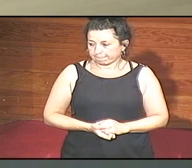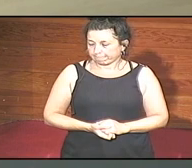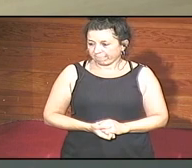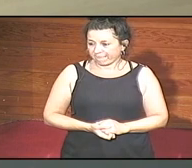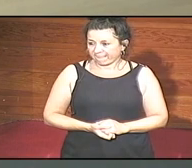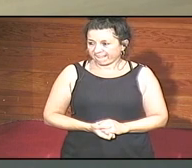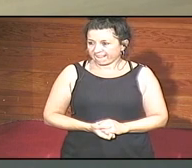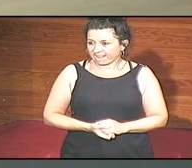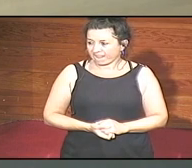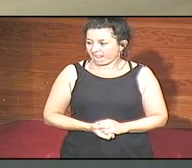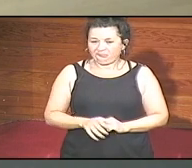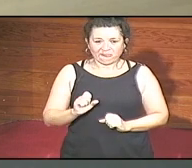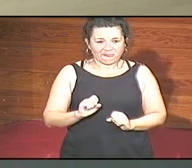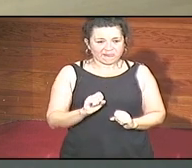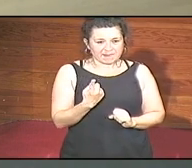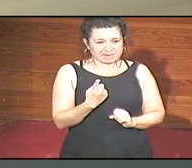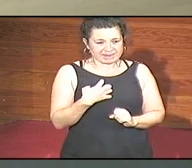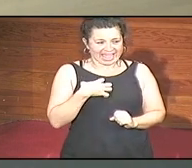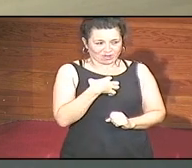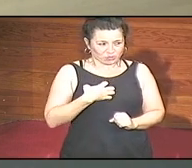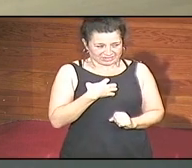la primera cuesta de pero luego